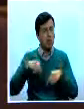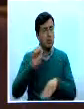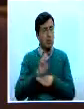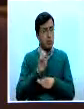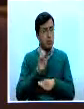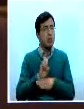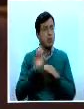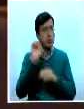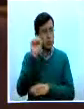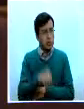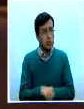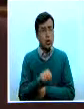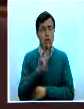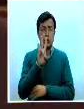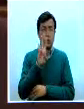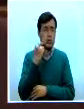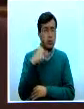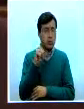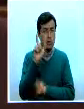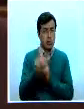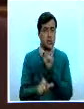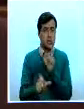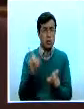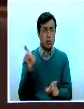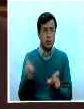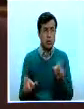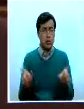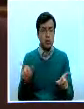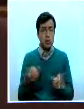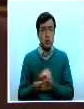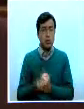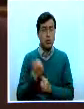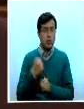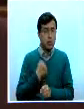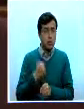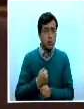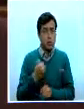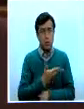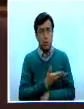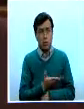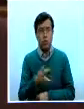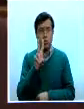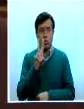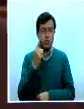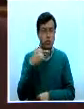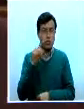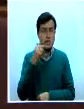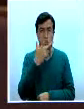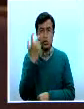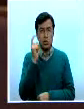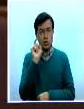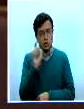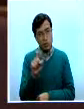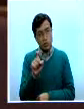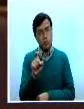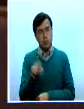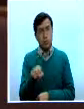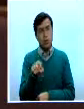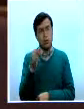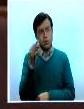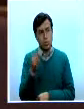existen más o menos siete millones de personas de la población económicamente activa de ellas 2 millones 300 mil aproximadamente somos